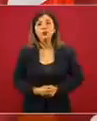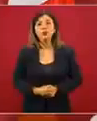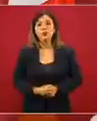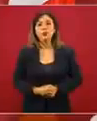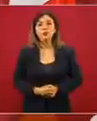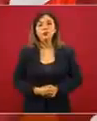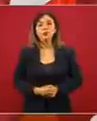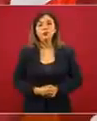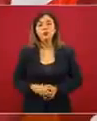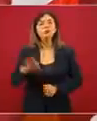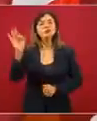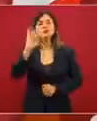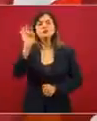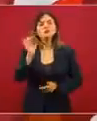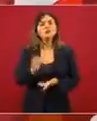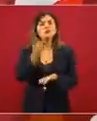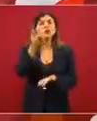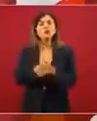Si solo consideramos